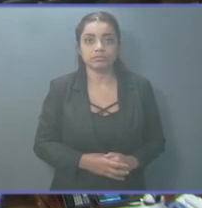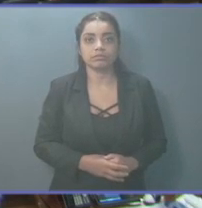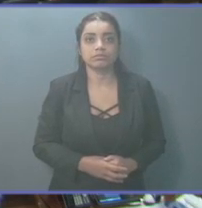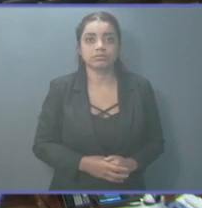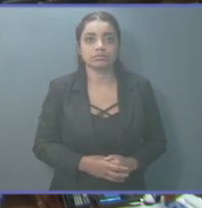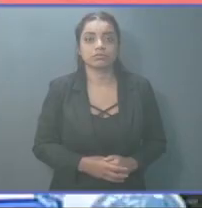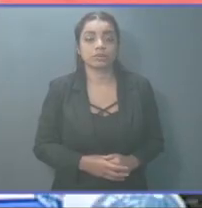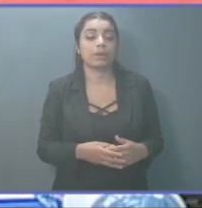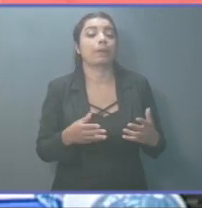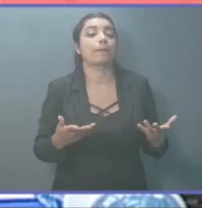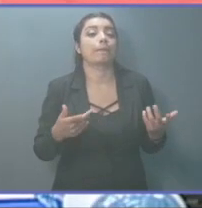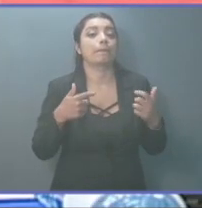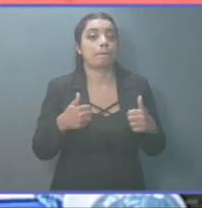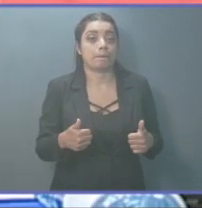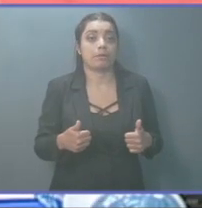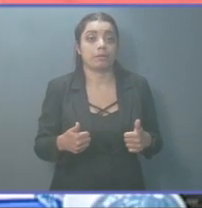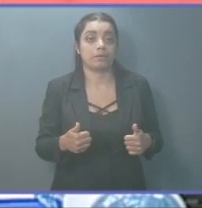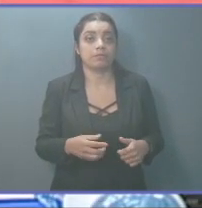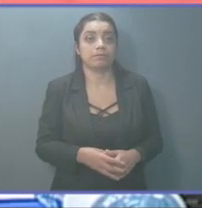Bueno,